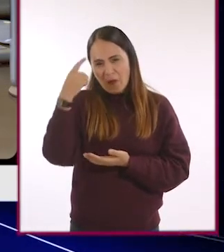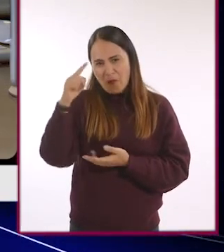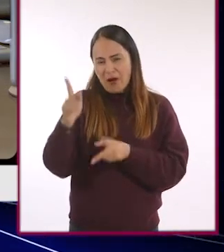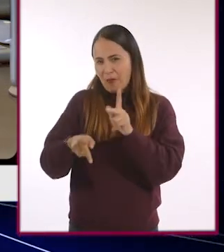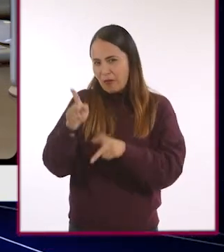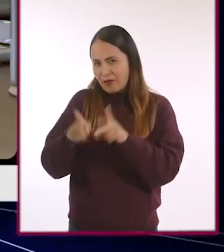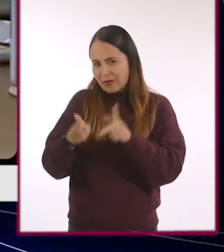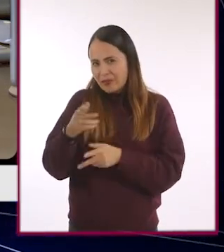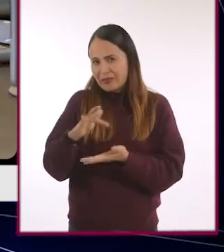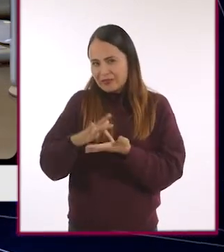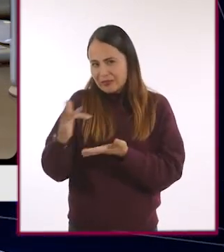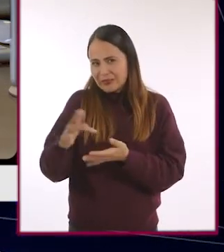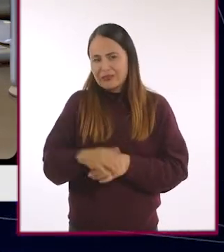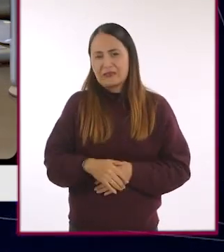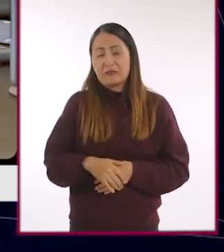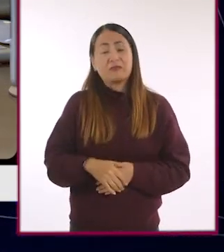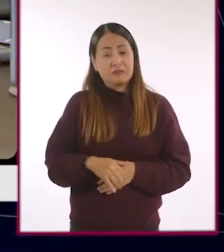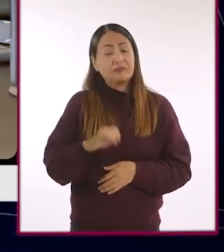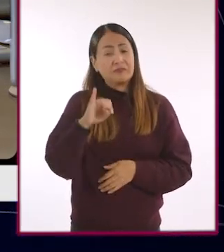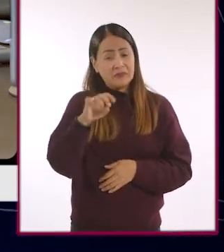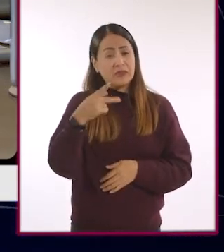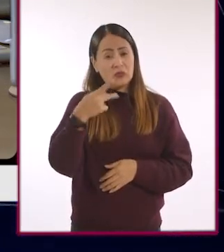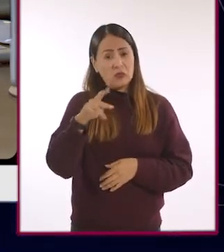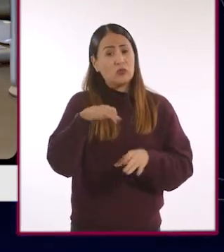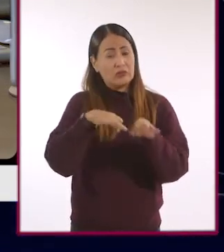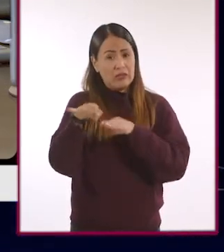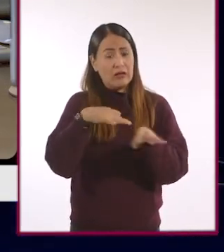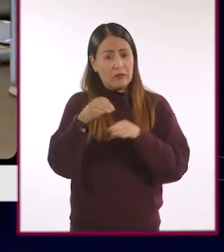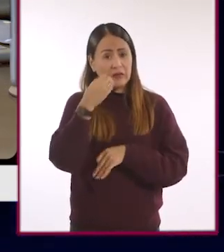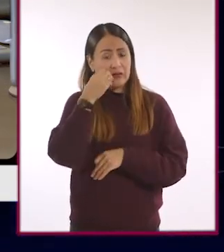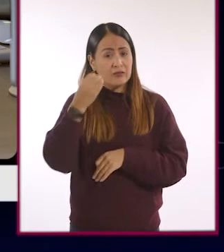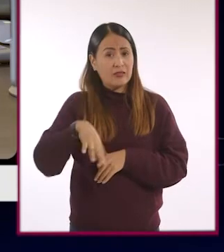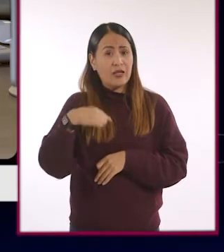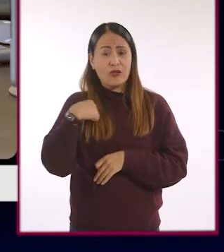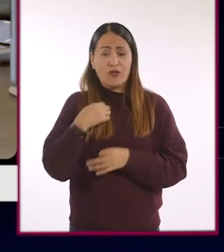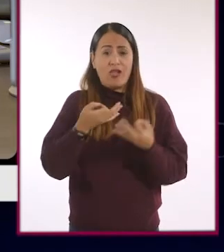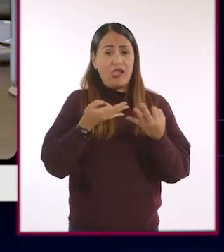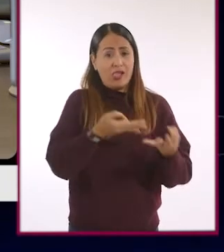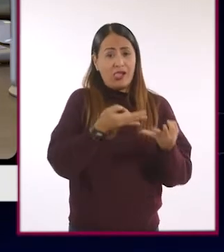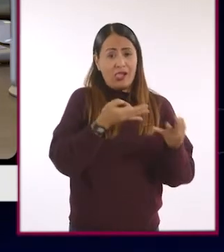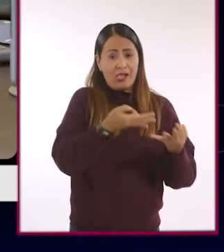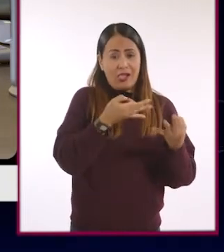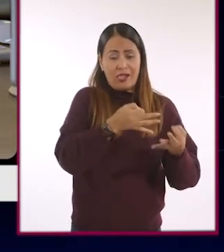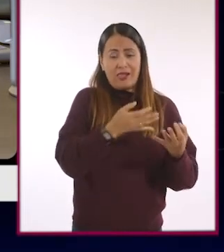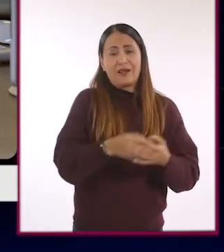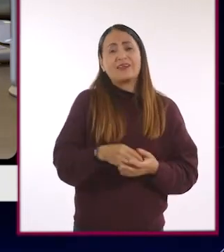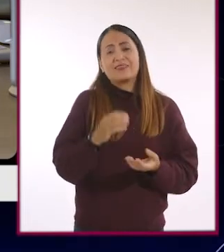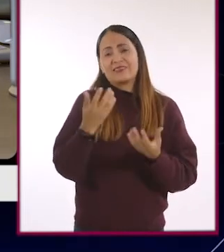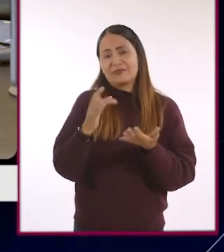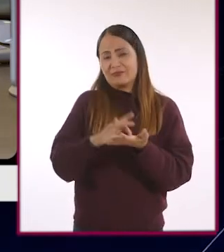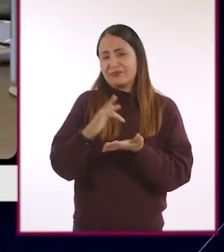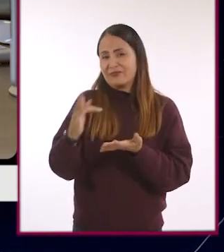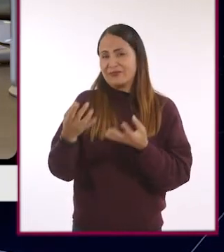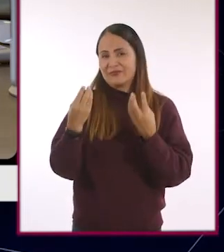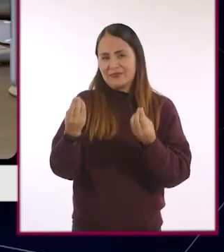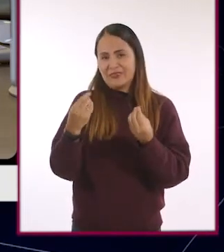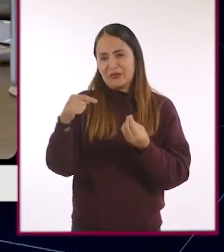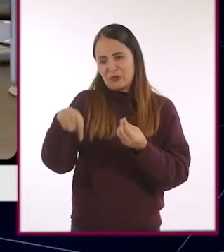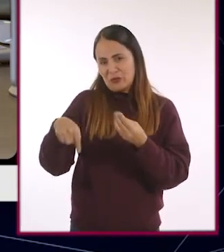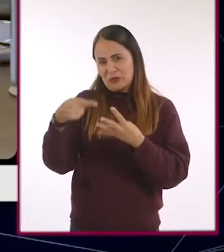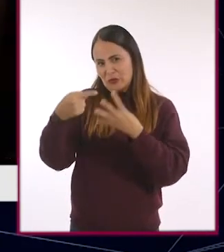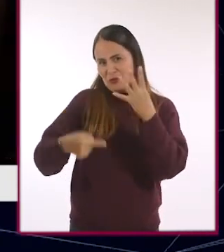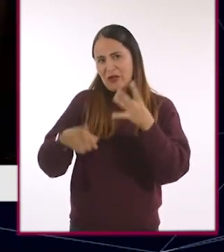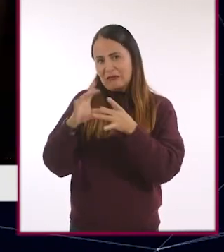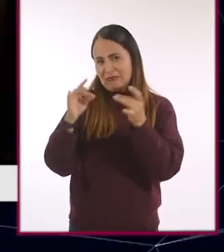Shada, ¿quieres comentarle algo? No, pues está increíble tu trabajo. Ya yo soy fan. Muchísimas gracias por todo lo que nos has